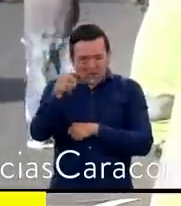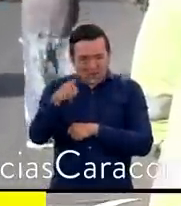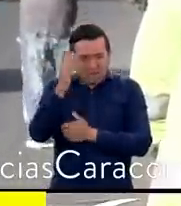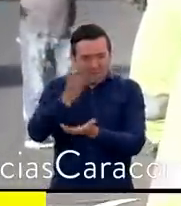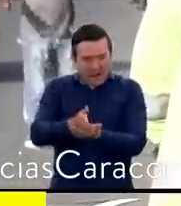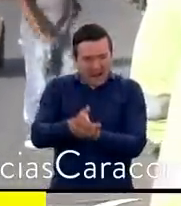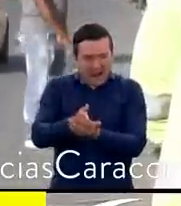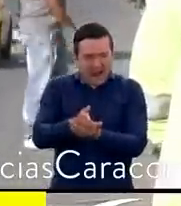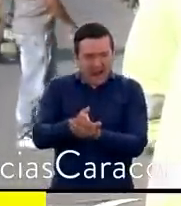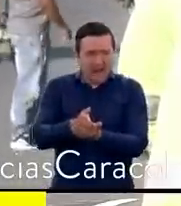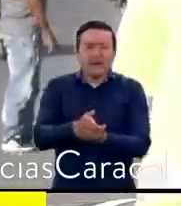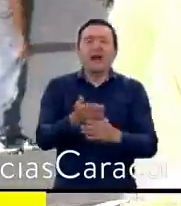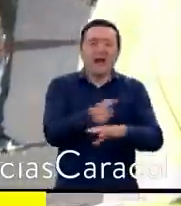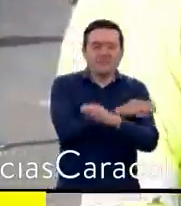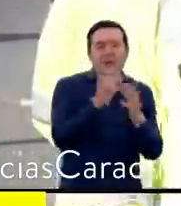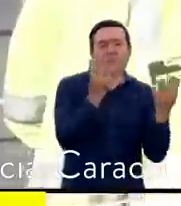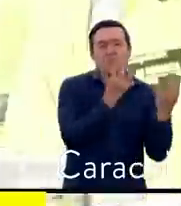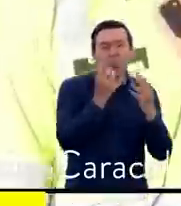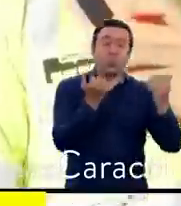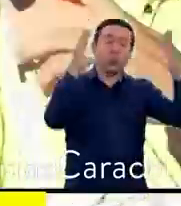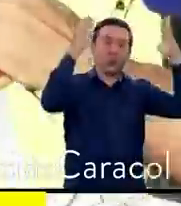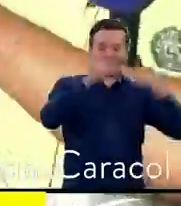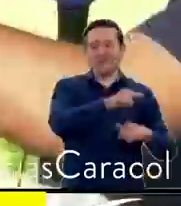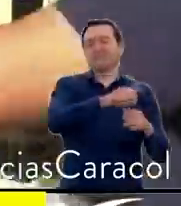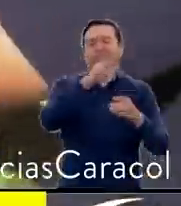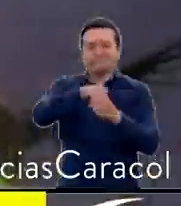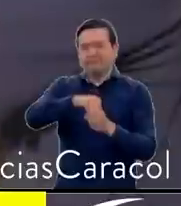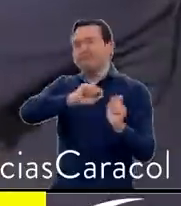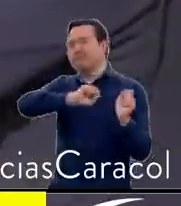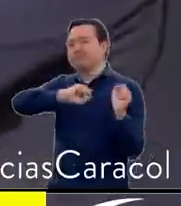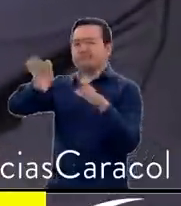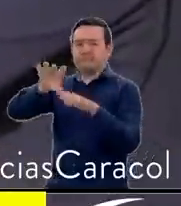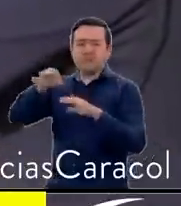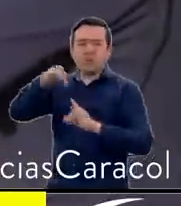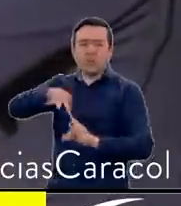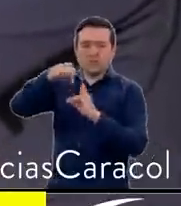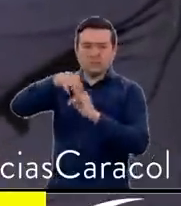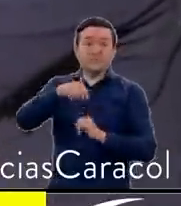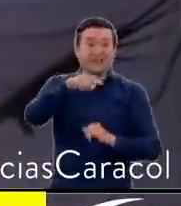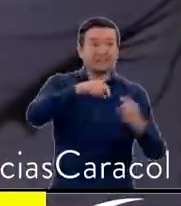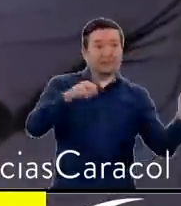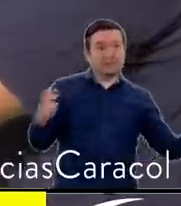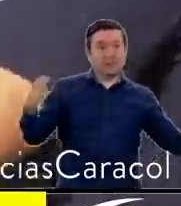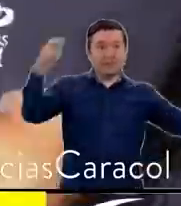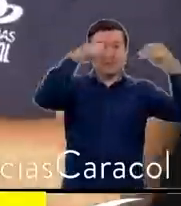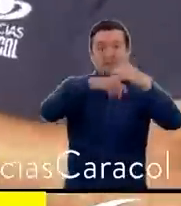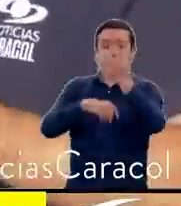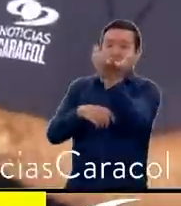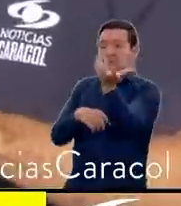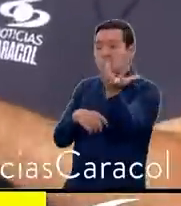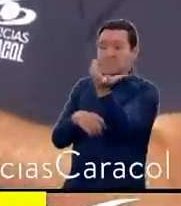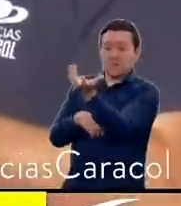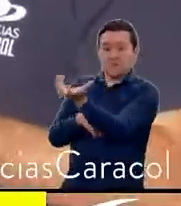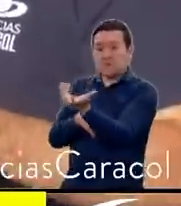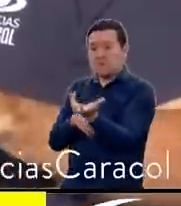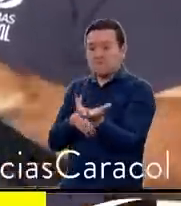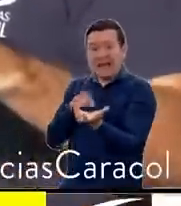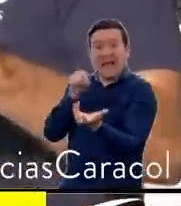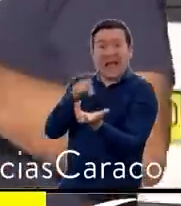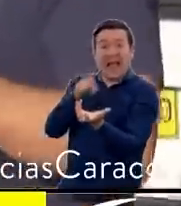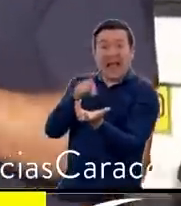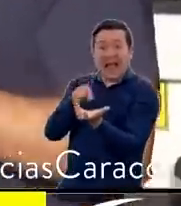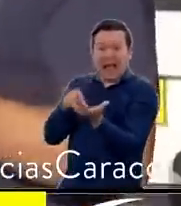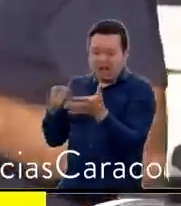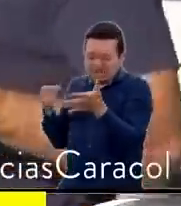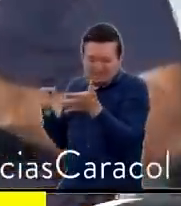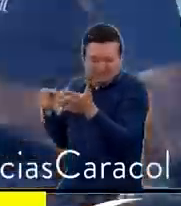UCI. Así es. Entonces las personas, para hacer la descripción, venían caminando por ese sector donde estaba la baranda y precisamente fue allí donde